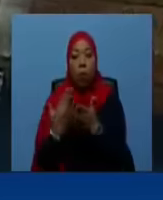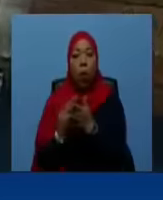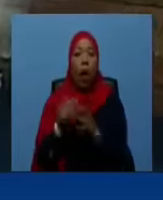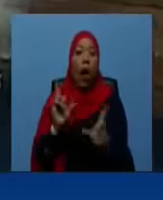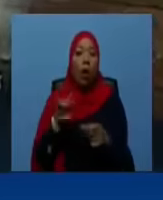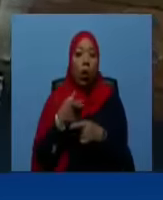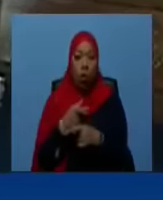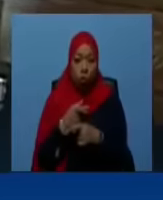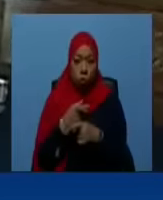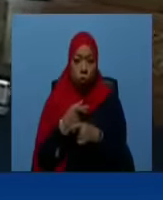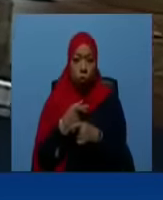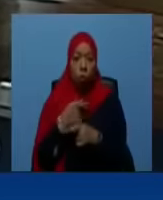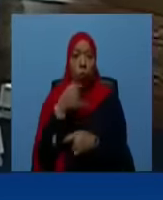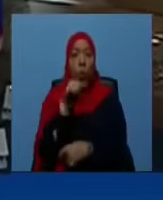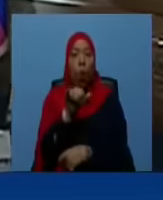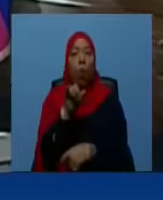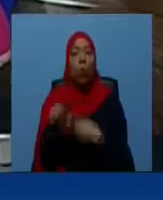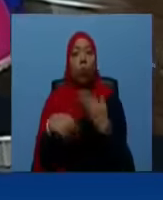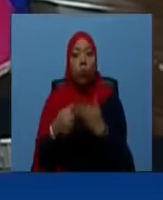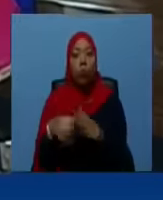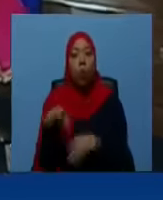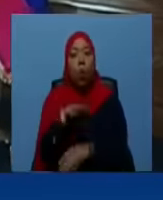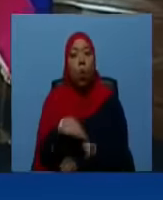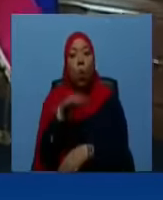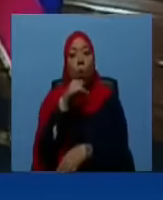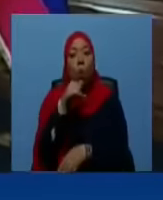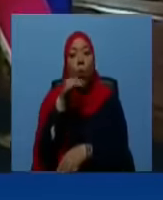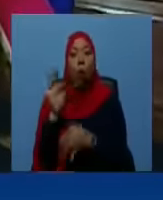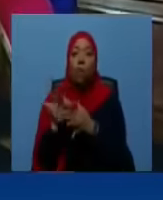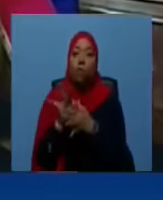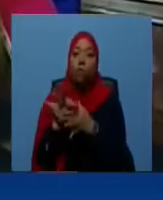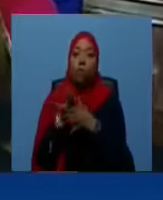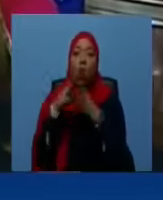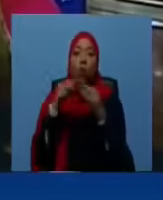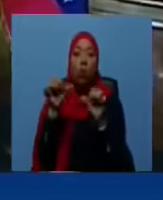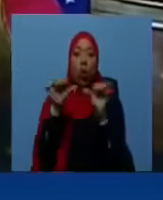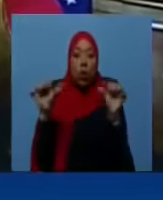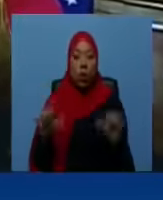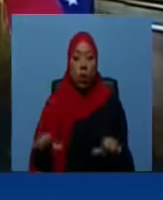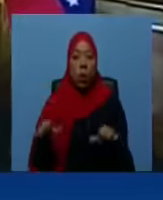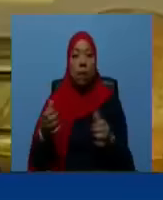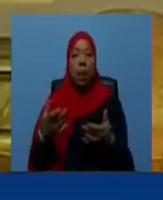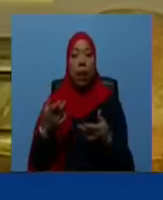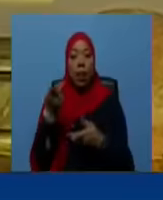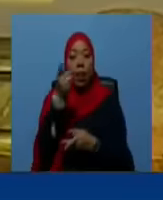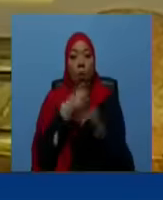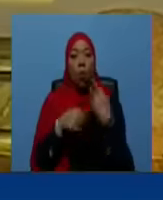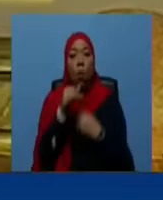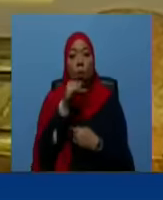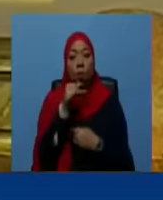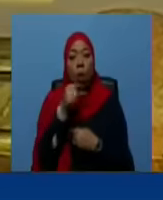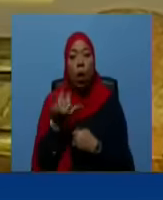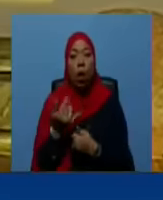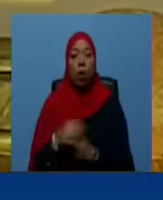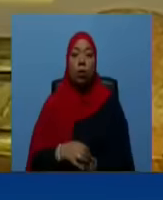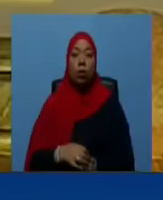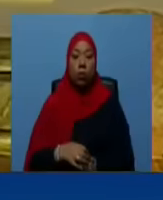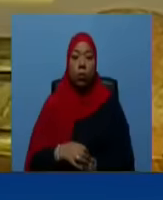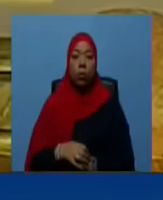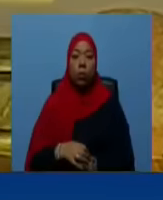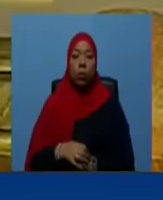agosto, teníamos pleno abastecimiento y funcionamiento de todo el sistema de distribución y abastecimiento del país.